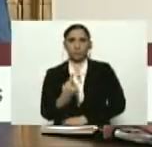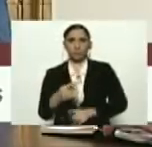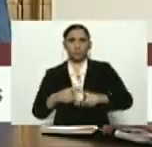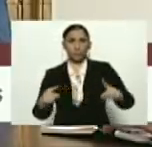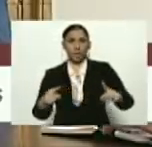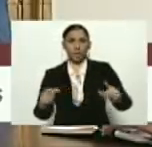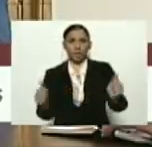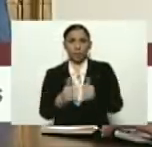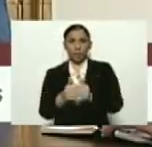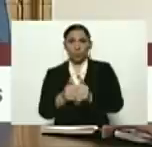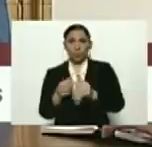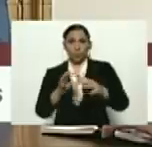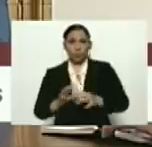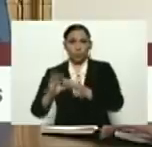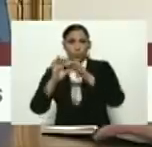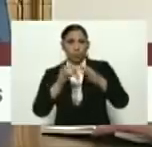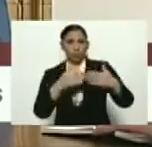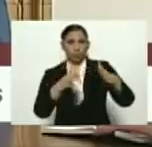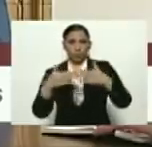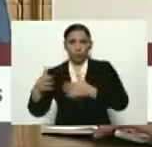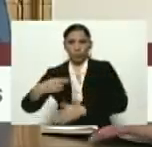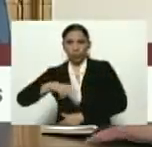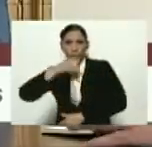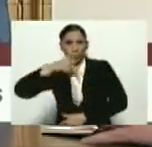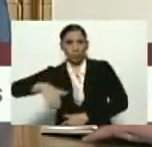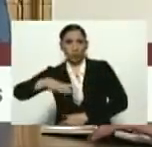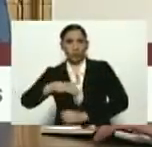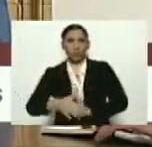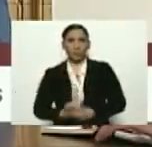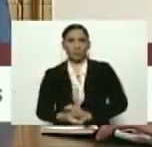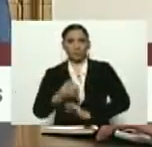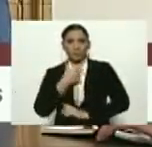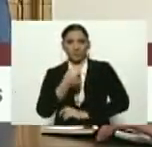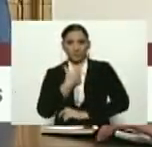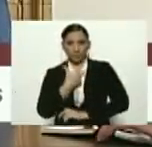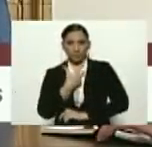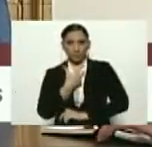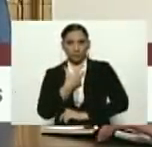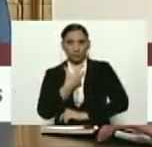con la unión le garanticemos a nuestros pueblos tratamientos,